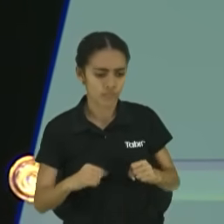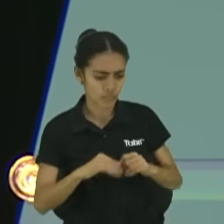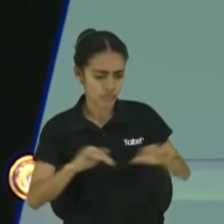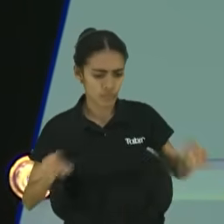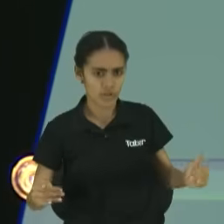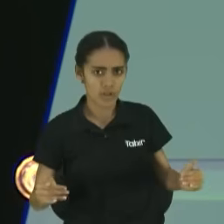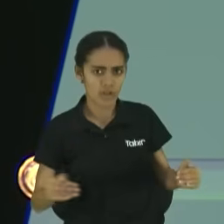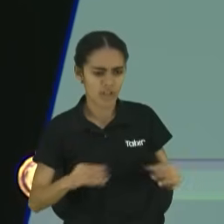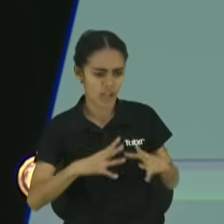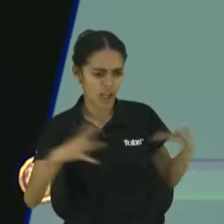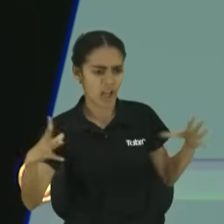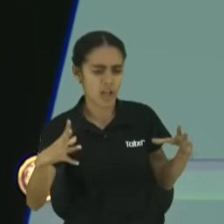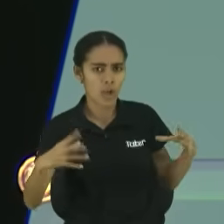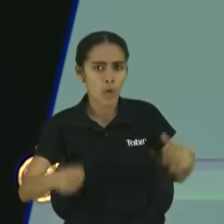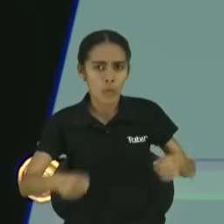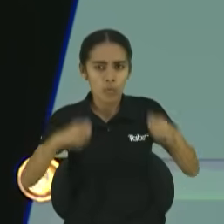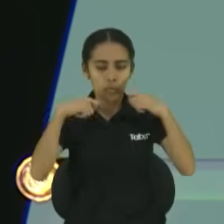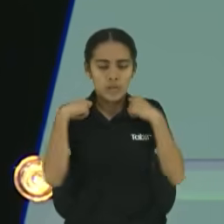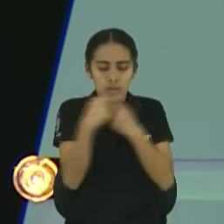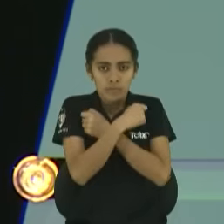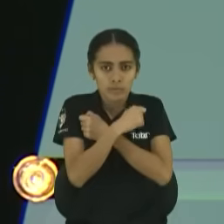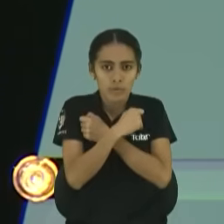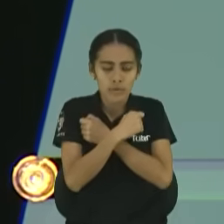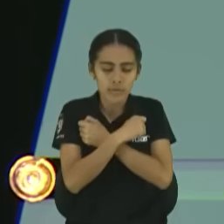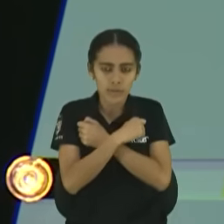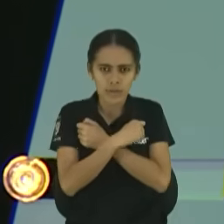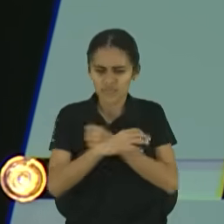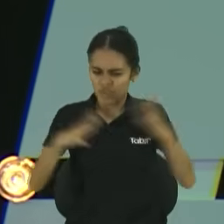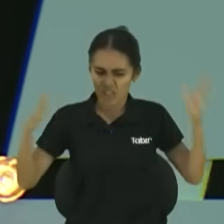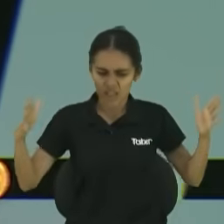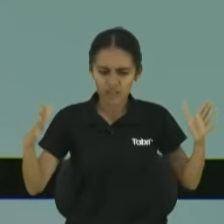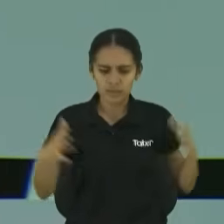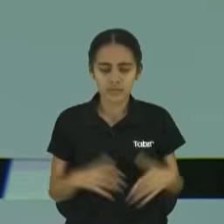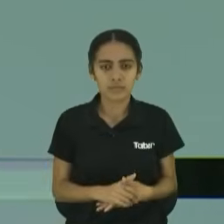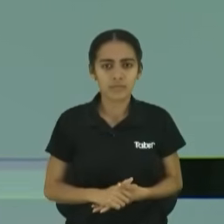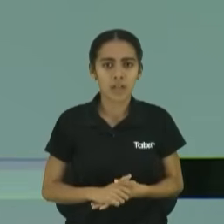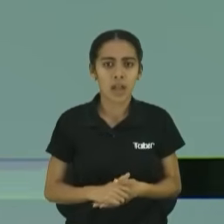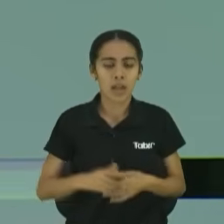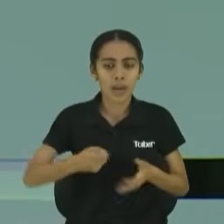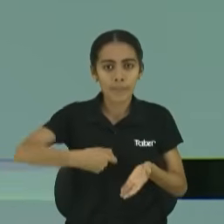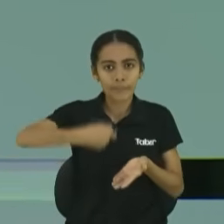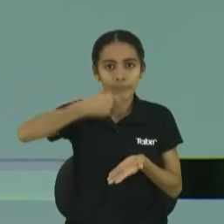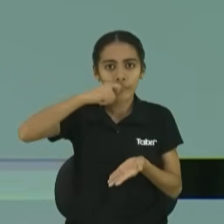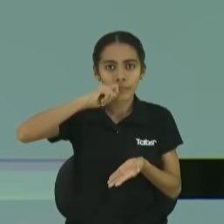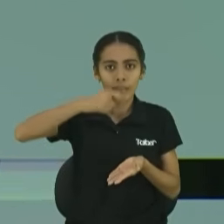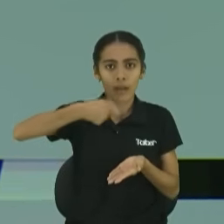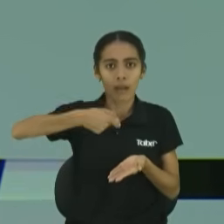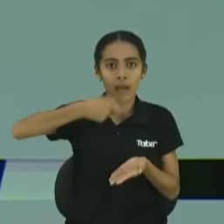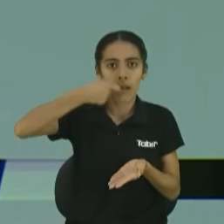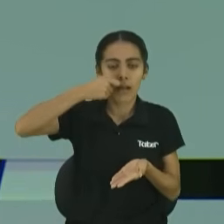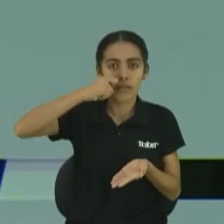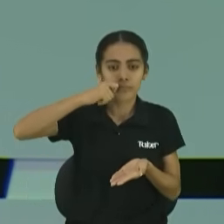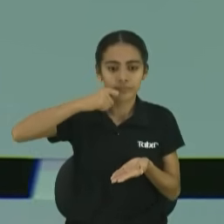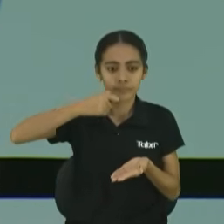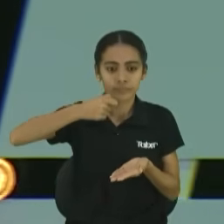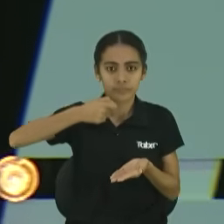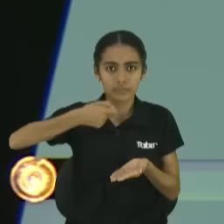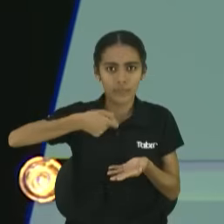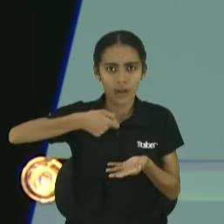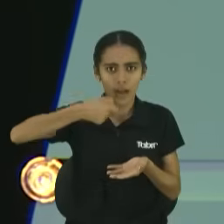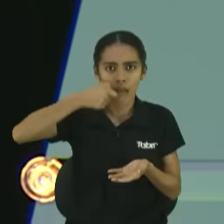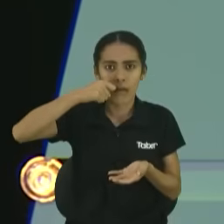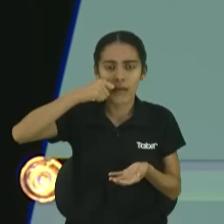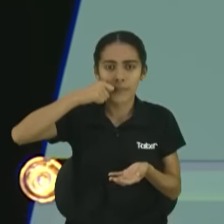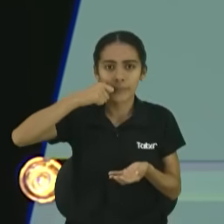una colcha que la va a comprar con la tarjeta Walmart, ¿verdad? Y un galón de sorbete de chocolate. Y está con una gran